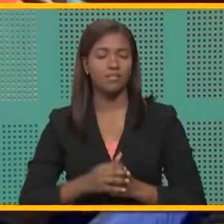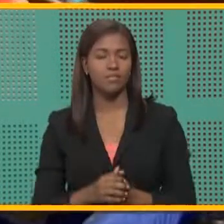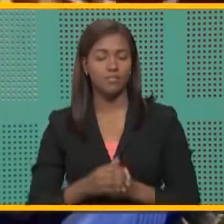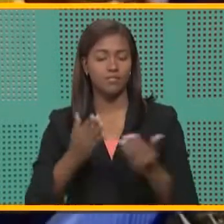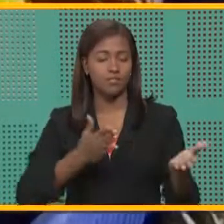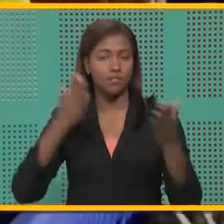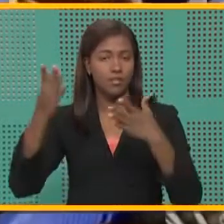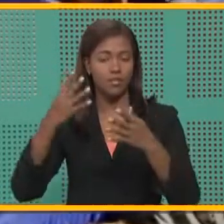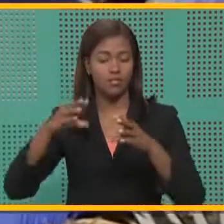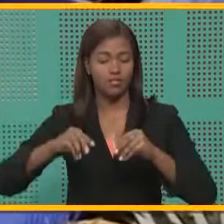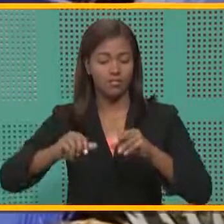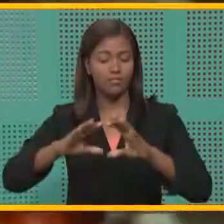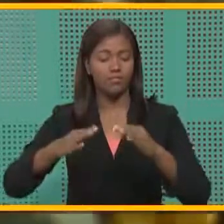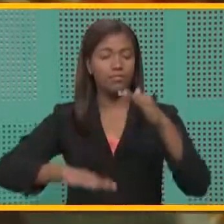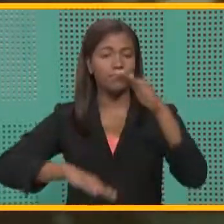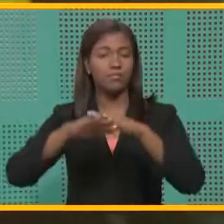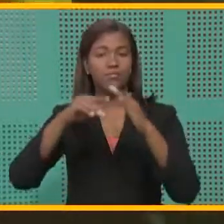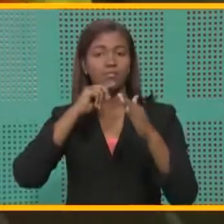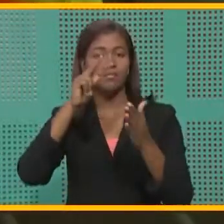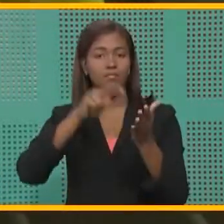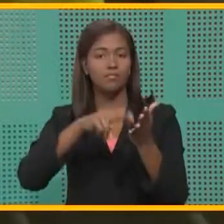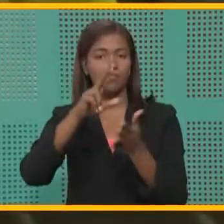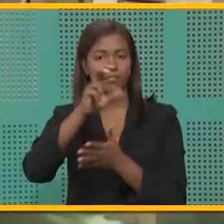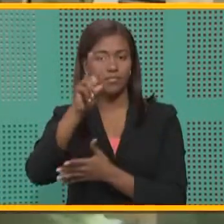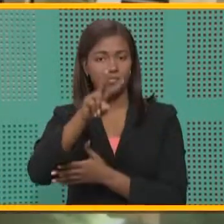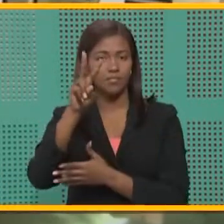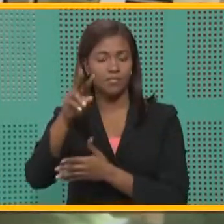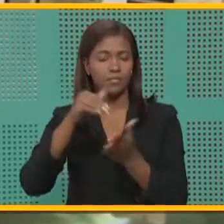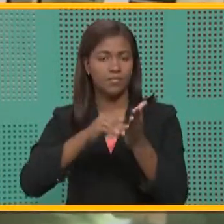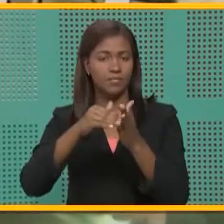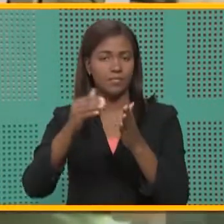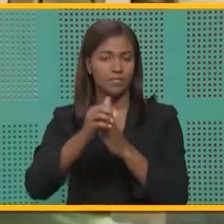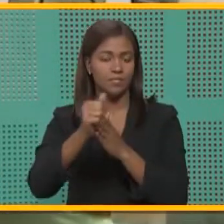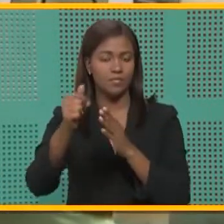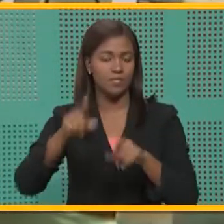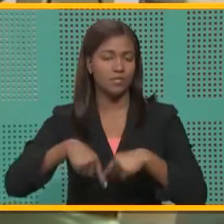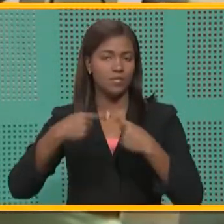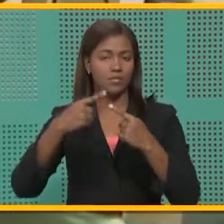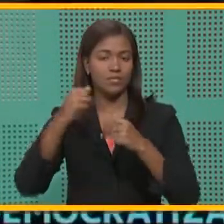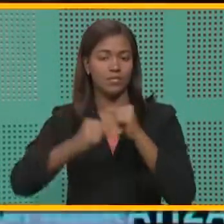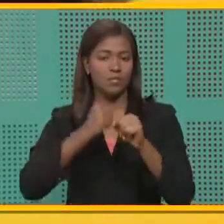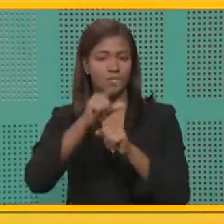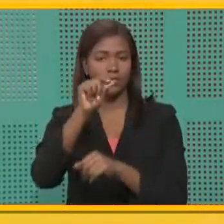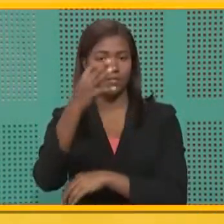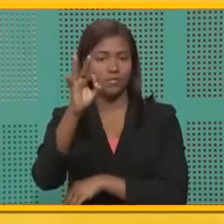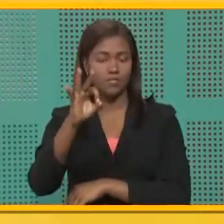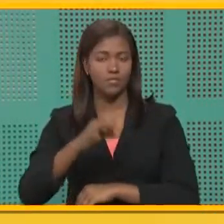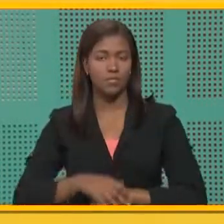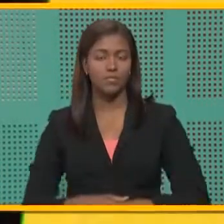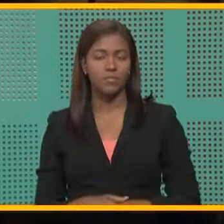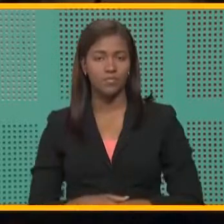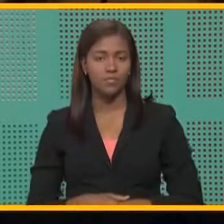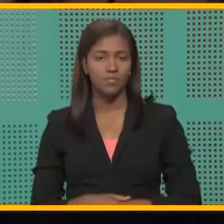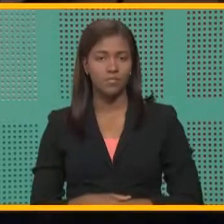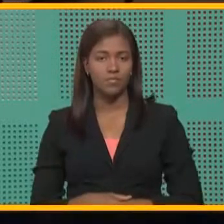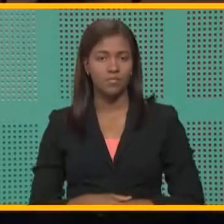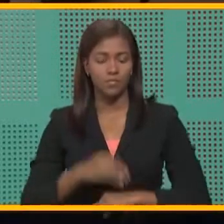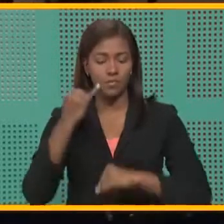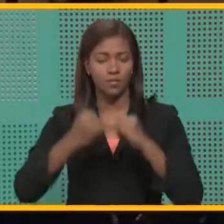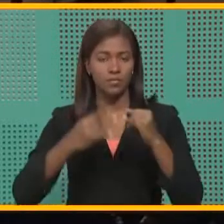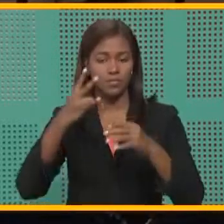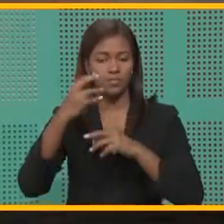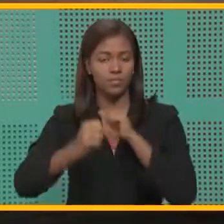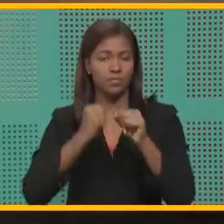Exportaciones agropecuarias sobrepasan los 2.322 millones de dólares durante el 2019. En los